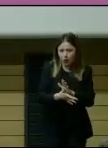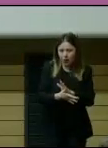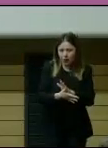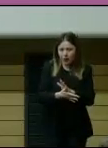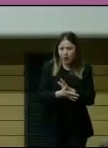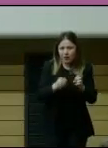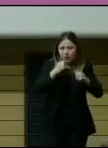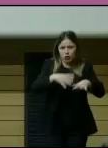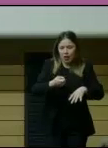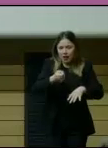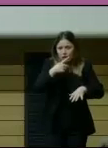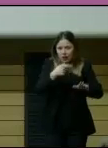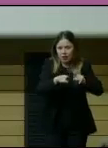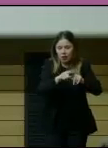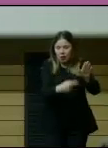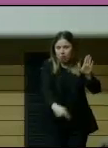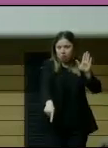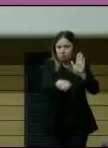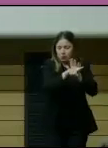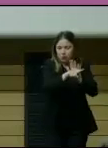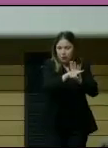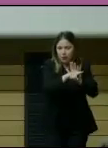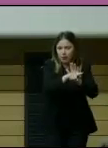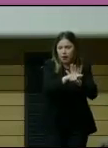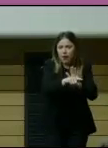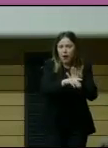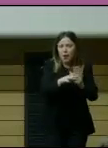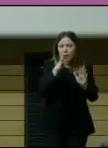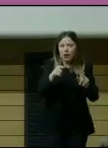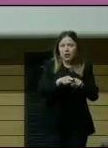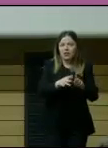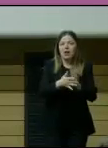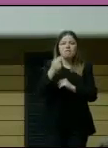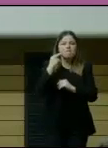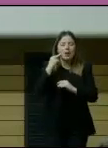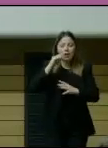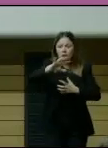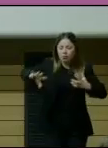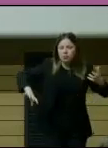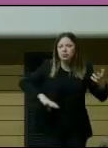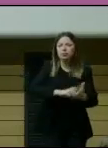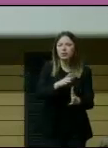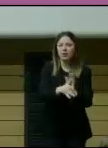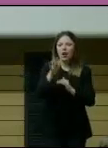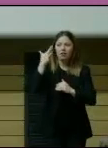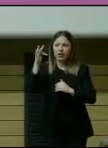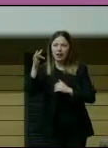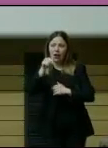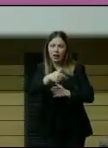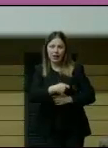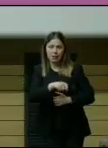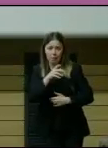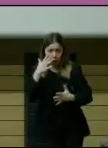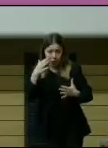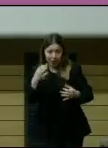en la historia de las drogas, en un fenómeno social, porque ha sido un pánico moral, que decían que estaba llegando el fentanilo, pero no